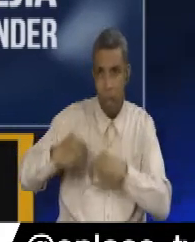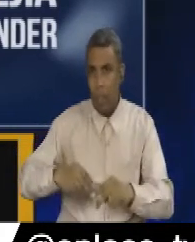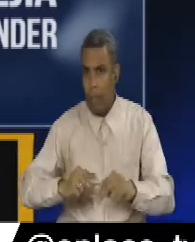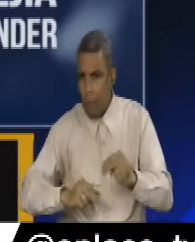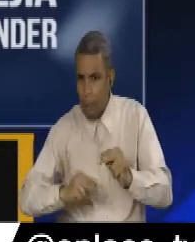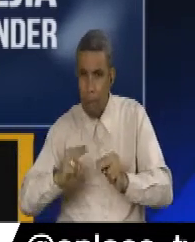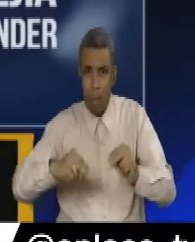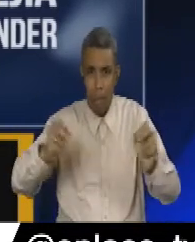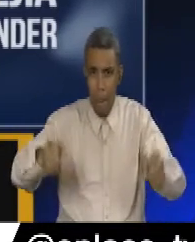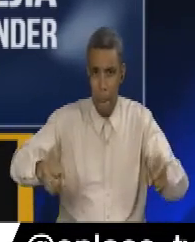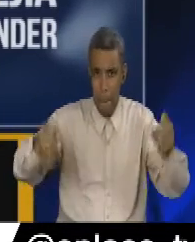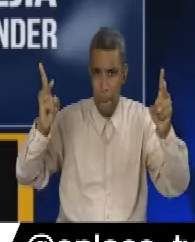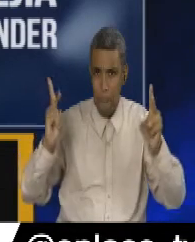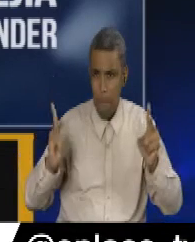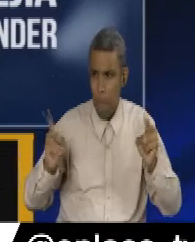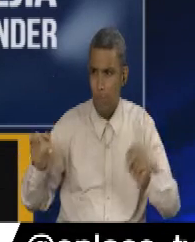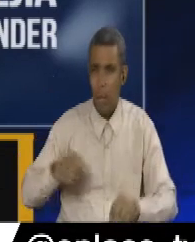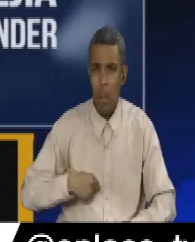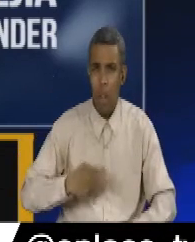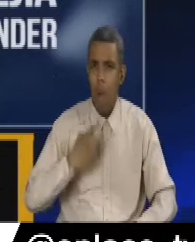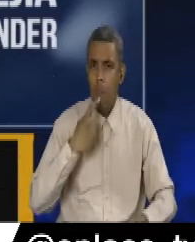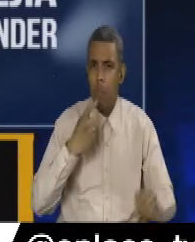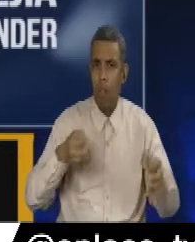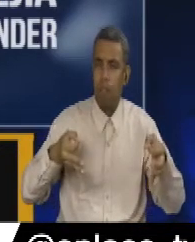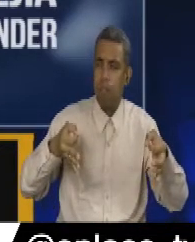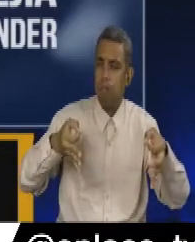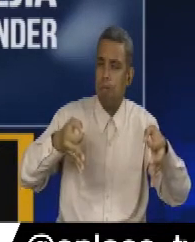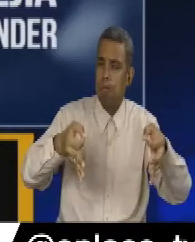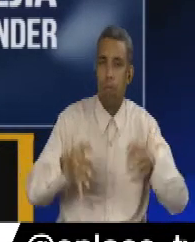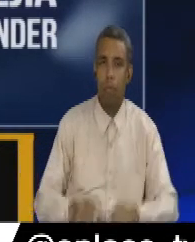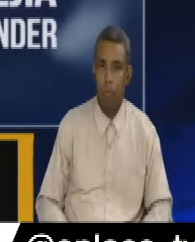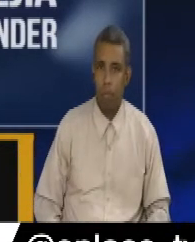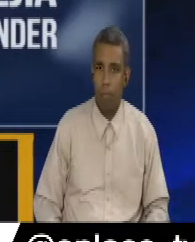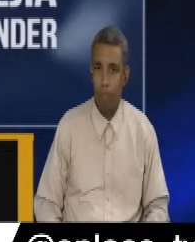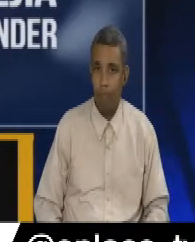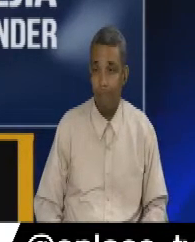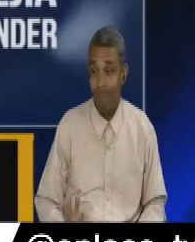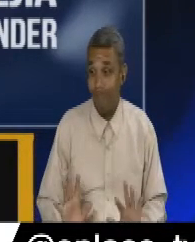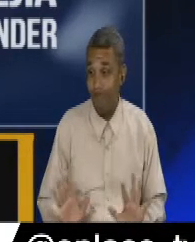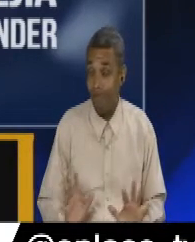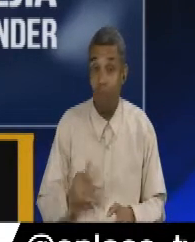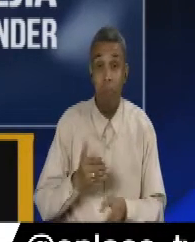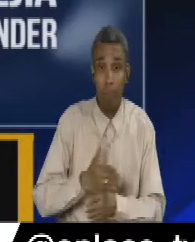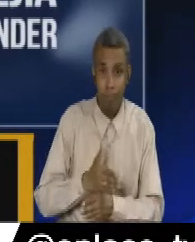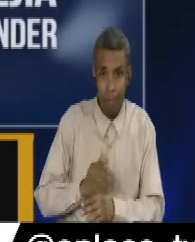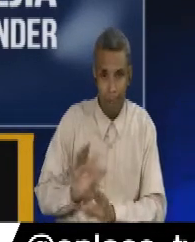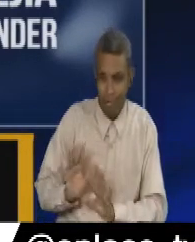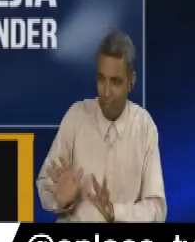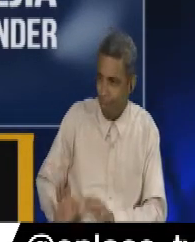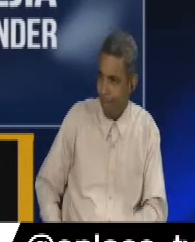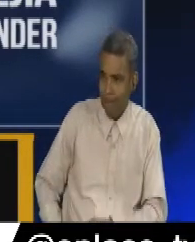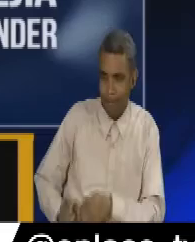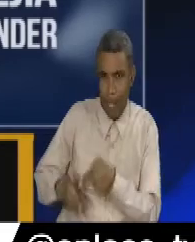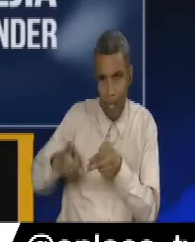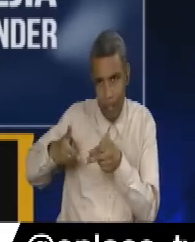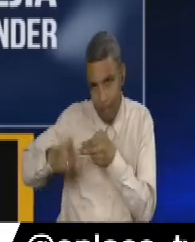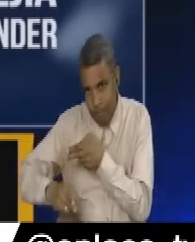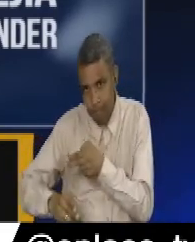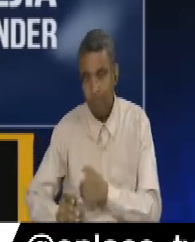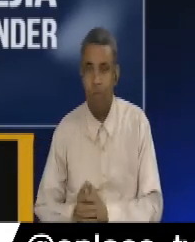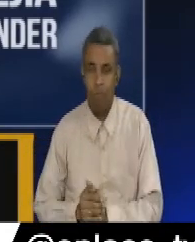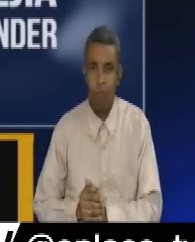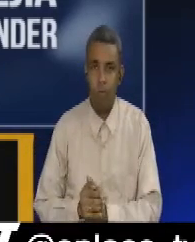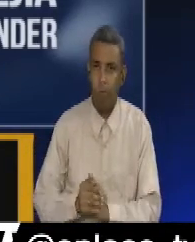incumplimiento y que finalmente en un proceso de conciliación se hizo la cesión del contrato